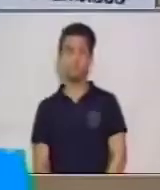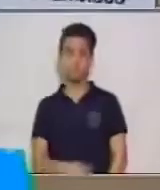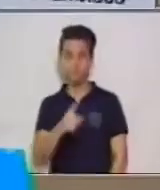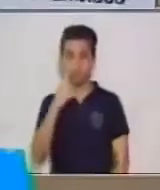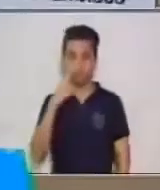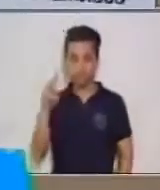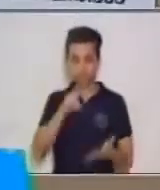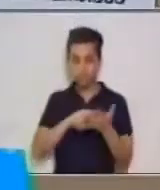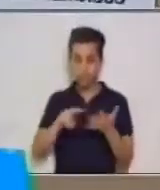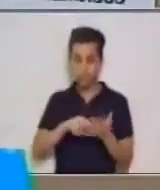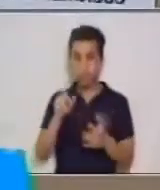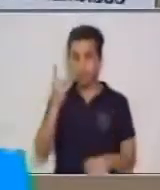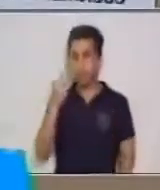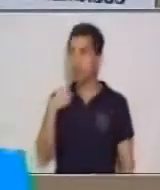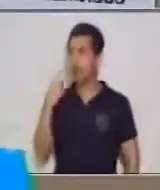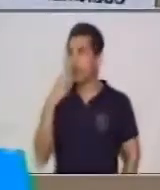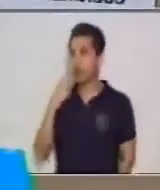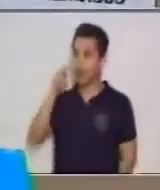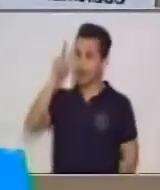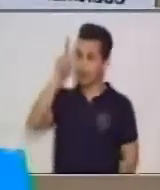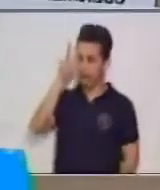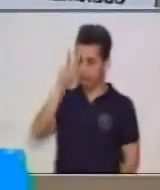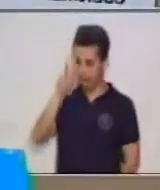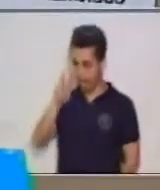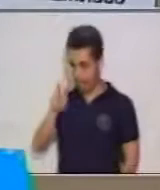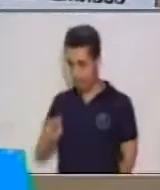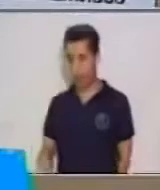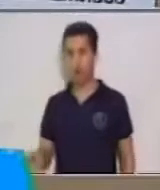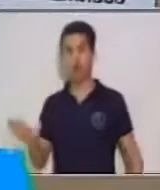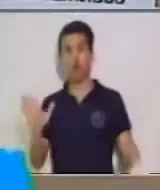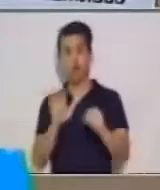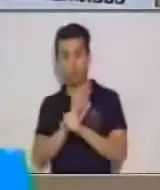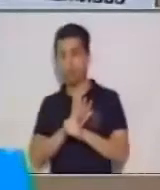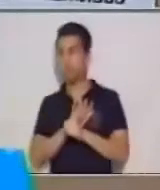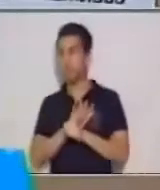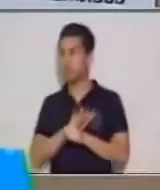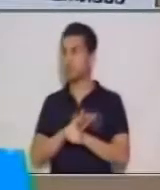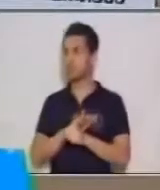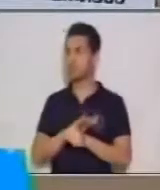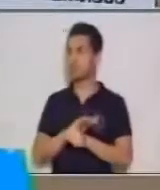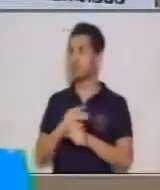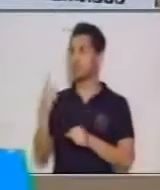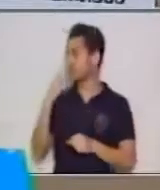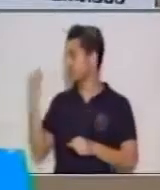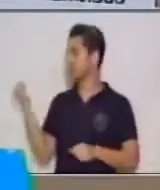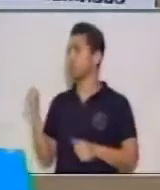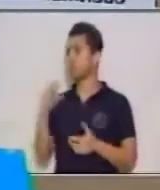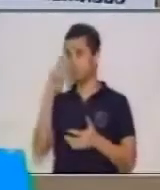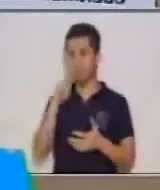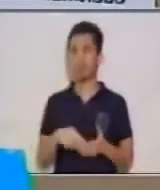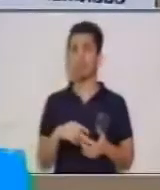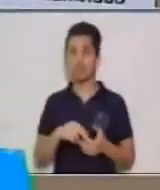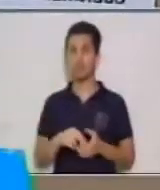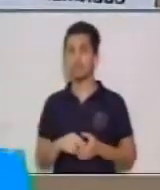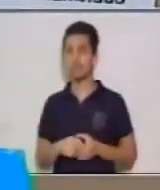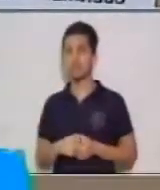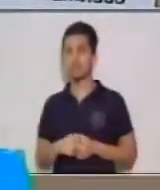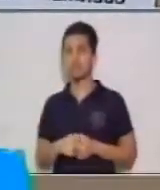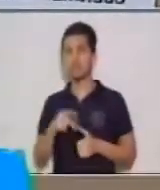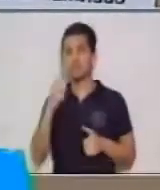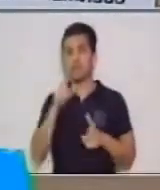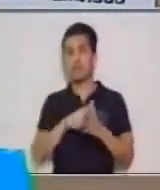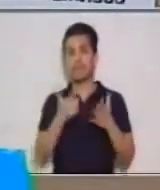lo primero que vas a hacer es leerla completamente. En este caso, vamos a ver nuestra lectura. Este es de tu libro de Comunicación y